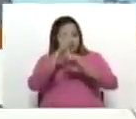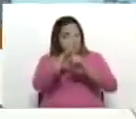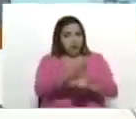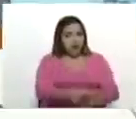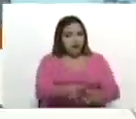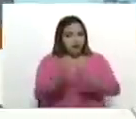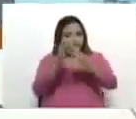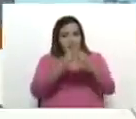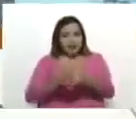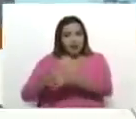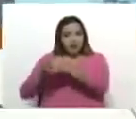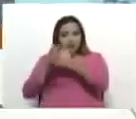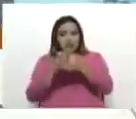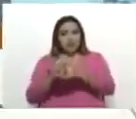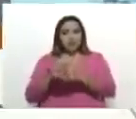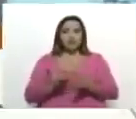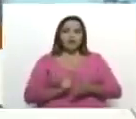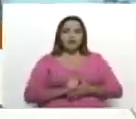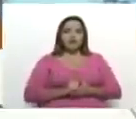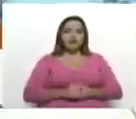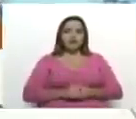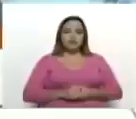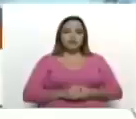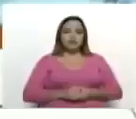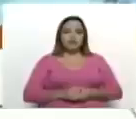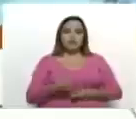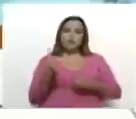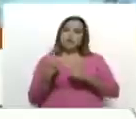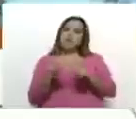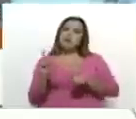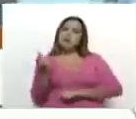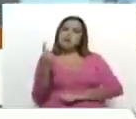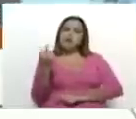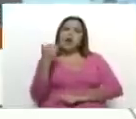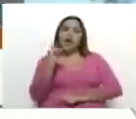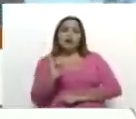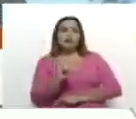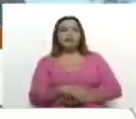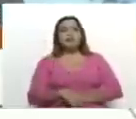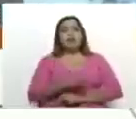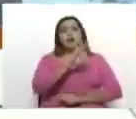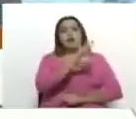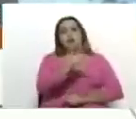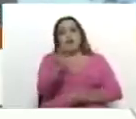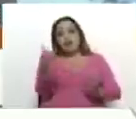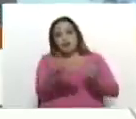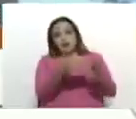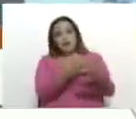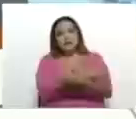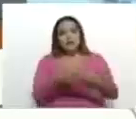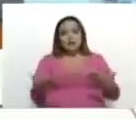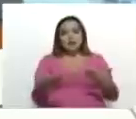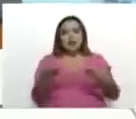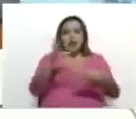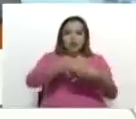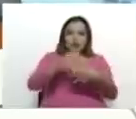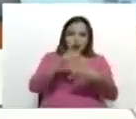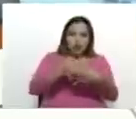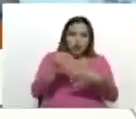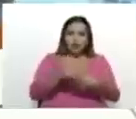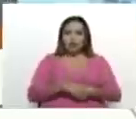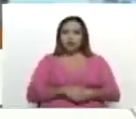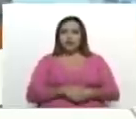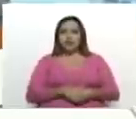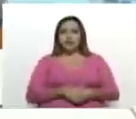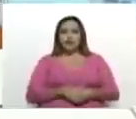de los Estados Unidos de Norteamérica si solamente fuera que nos robaron treinta mil millones de dólares un vulgar